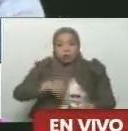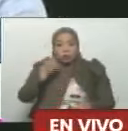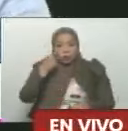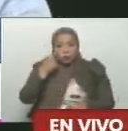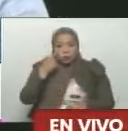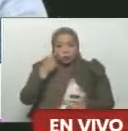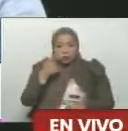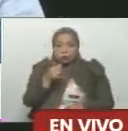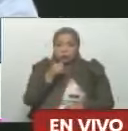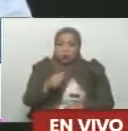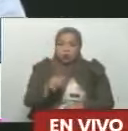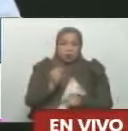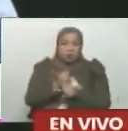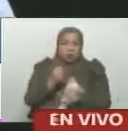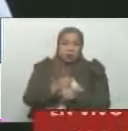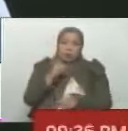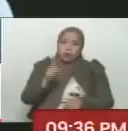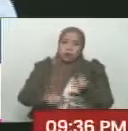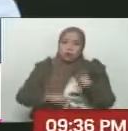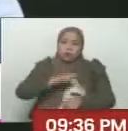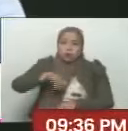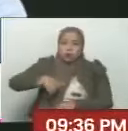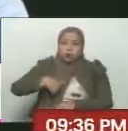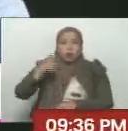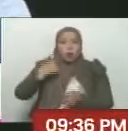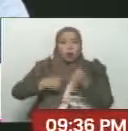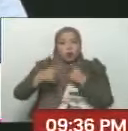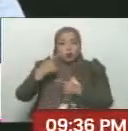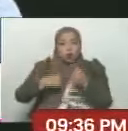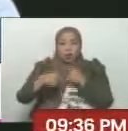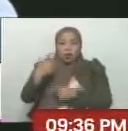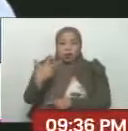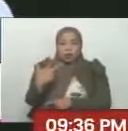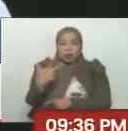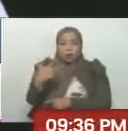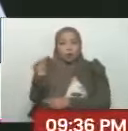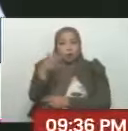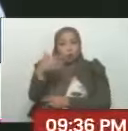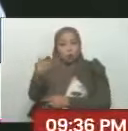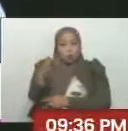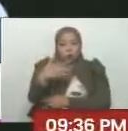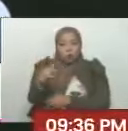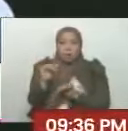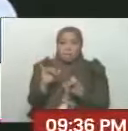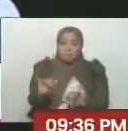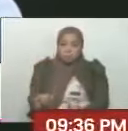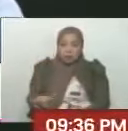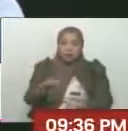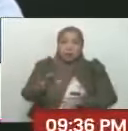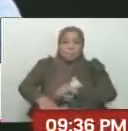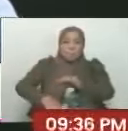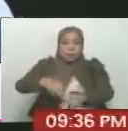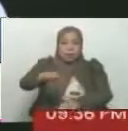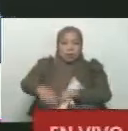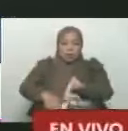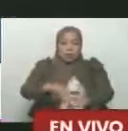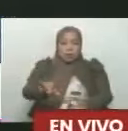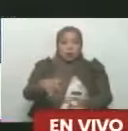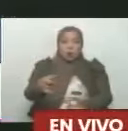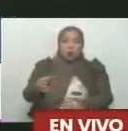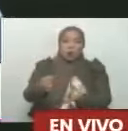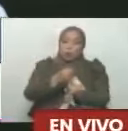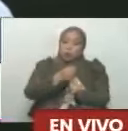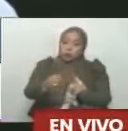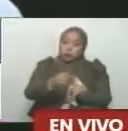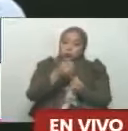venía Francisco de Miranda y venía con el tricolor venezolano. Correcto. Y ondeó ahí en Ocumare de la Costa. Fue la primera